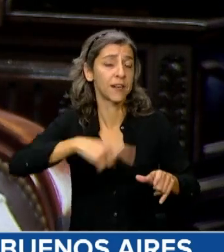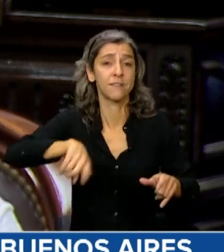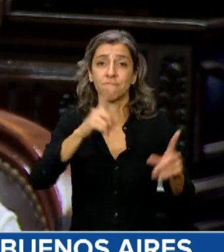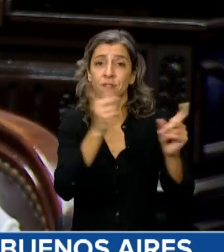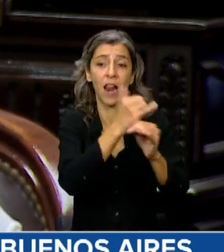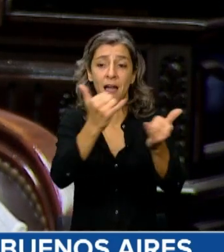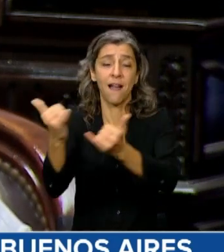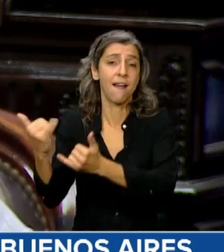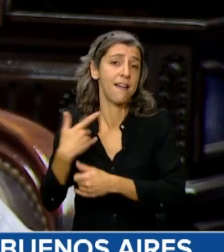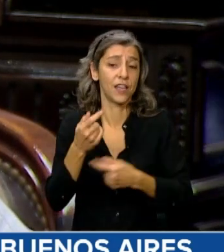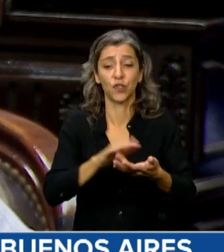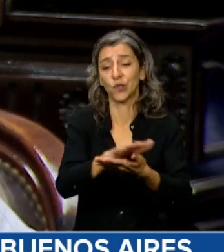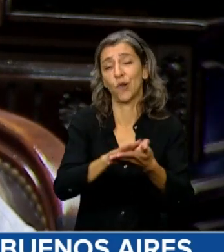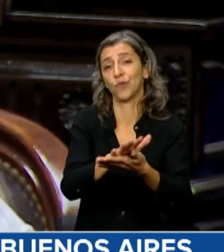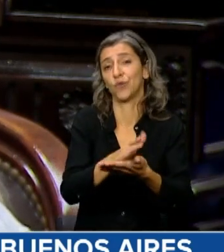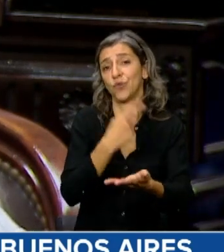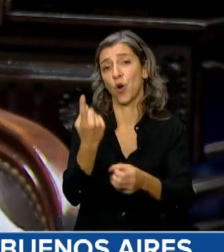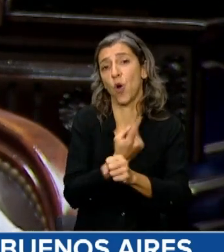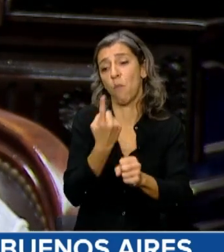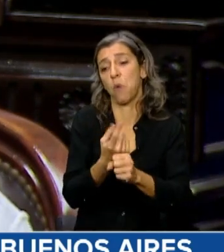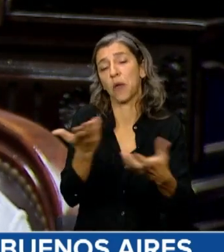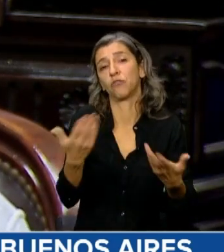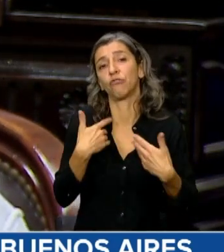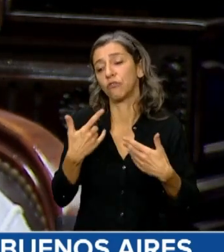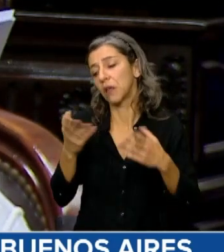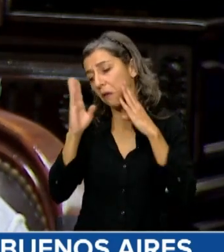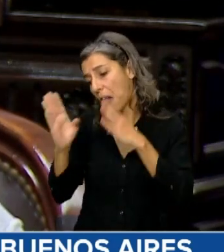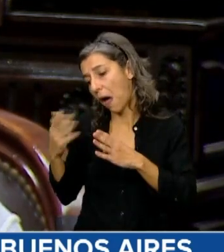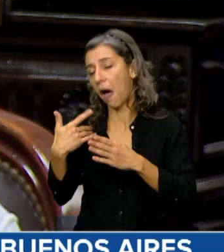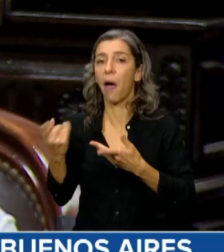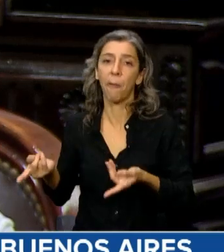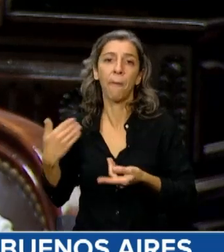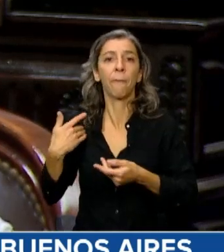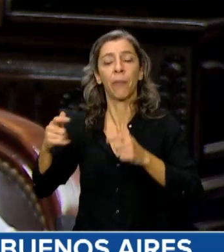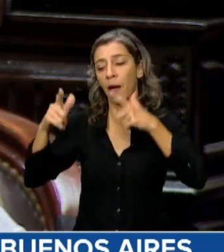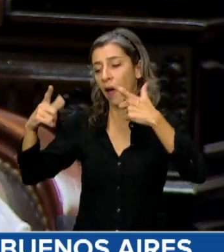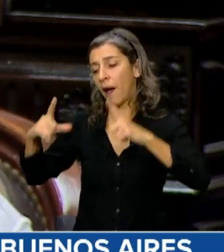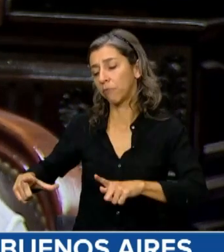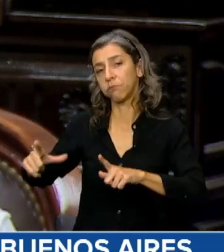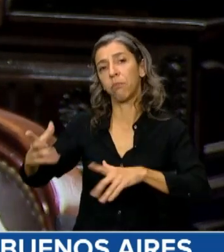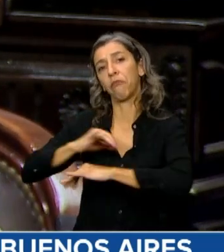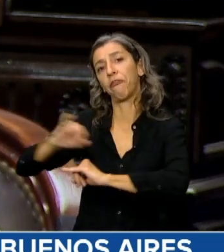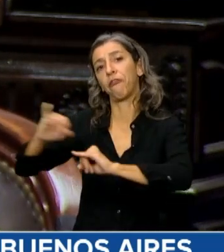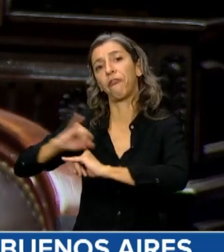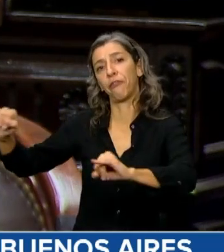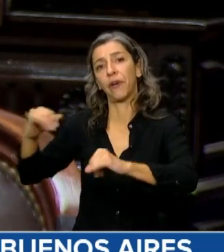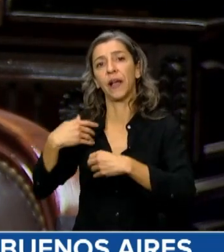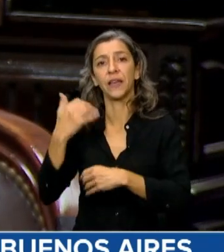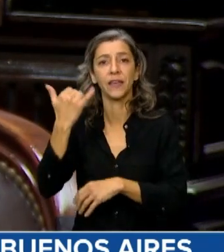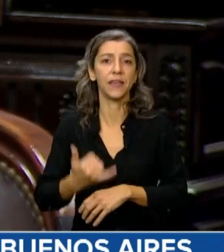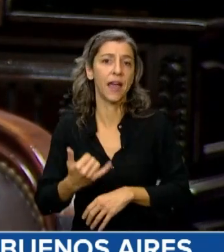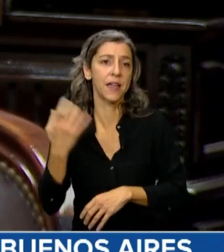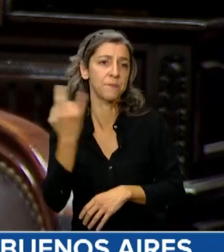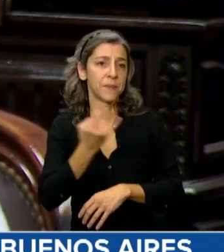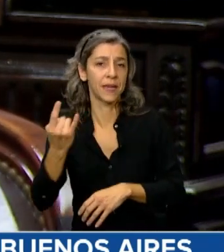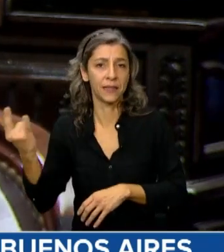cambio, se entretienen en un panfleto público publicitario para decir una sarta de mentiras que ustedes saben, además, que son